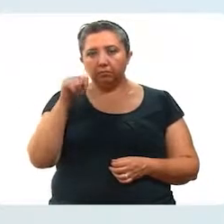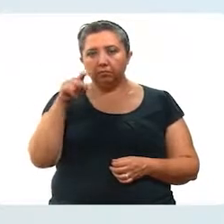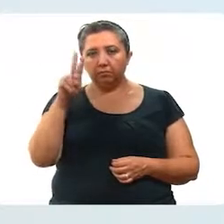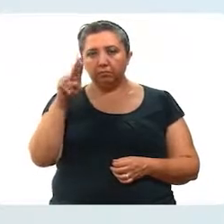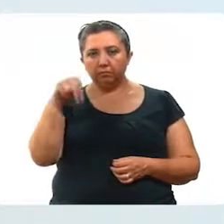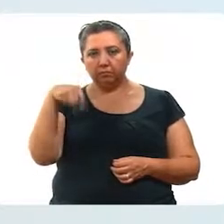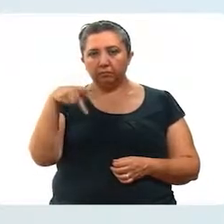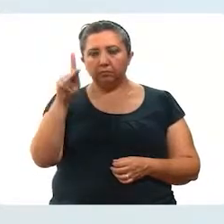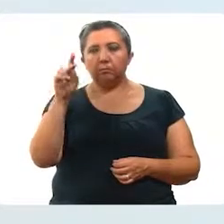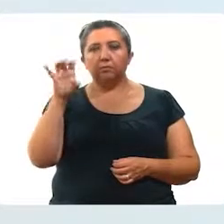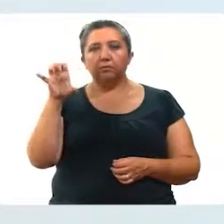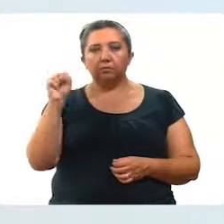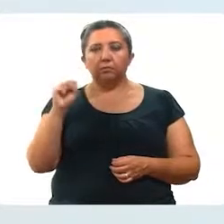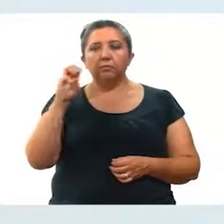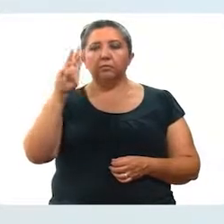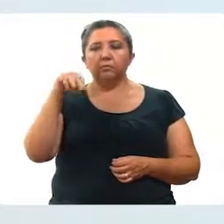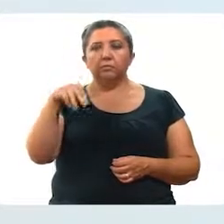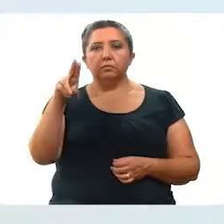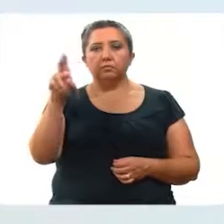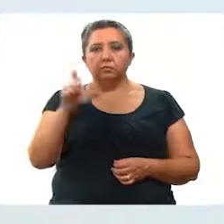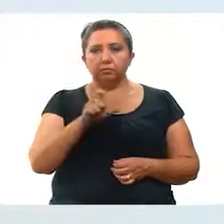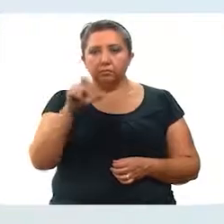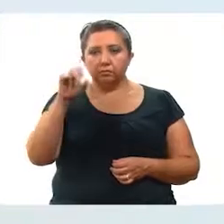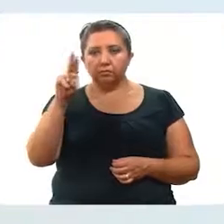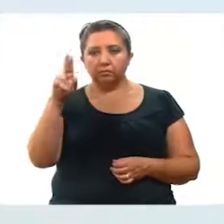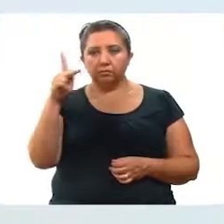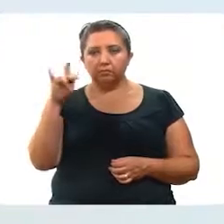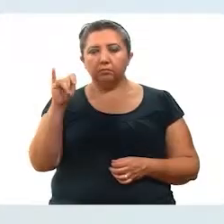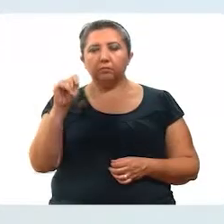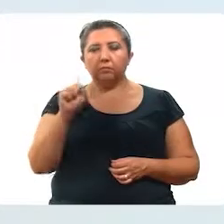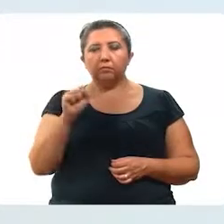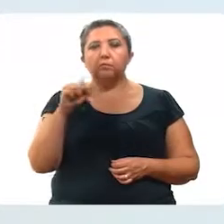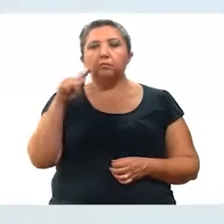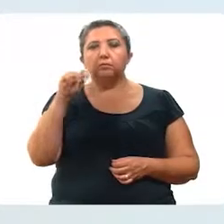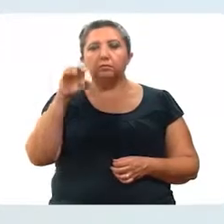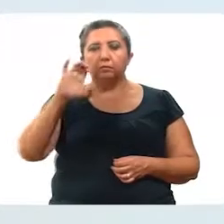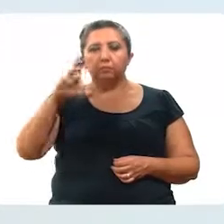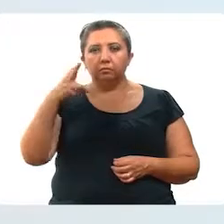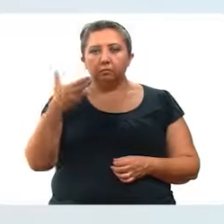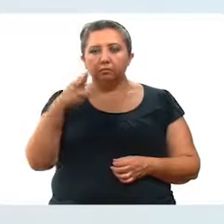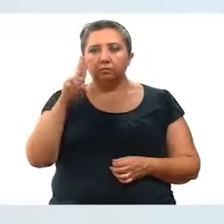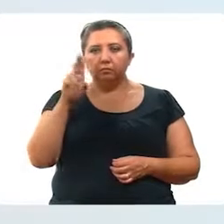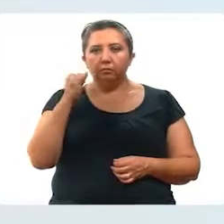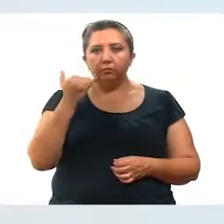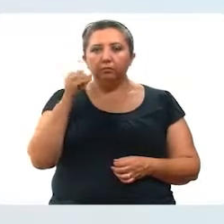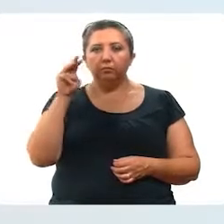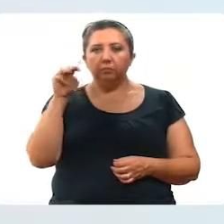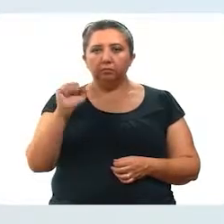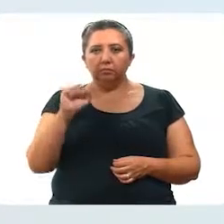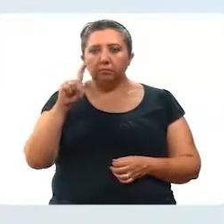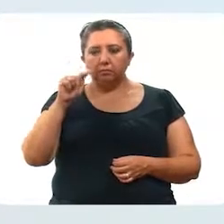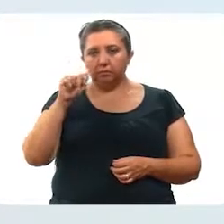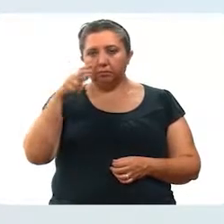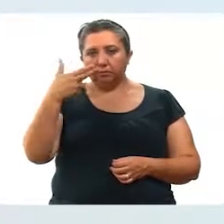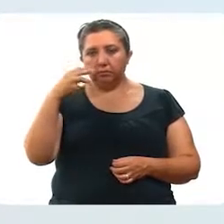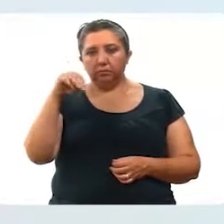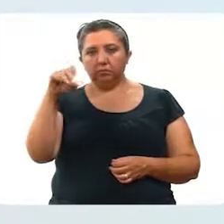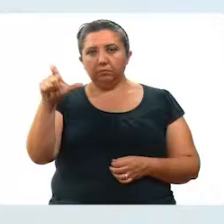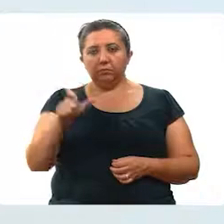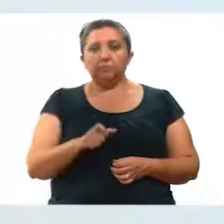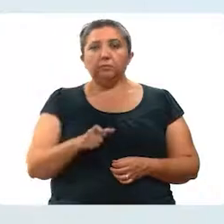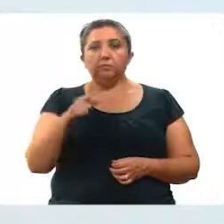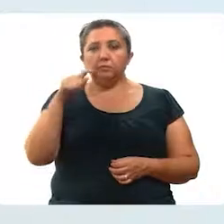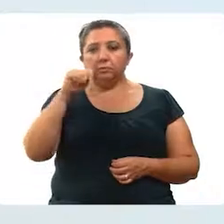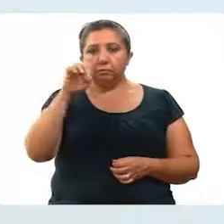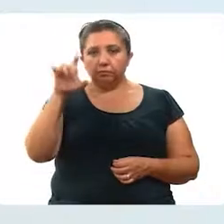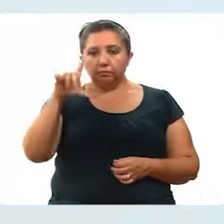Tuncas, Chumayel, Muxupip, Tatsiu, Tecom, Guayma, Citas, Tajmec,